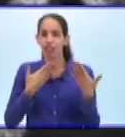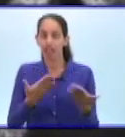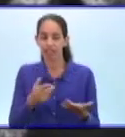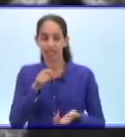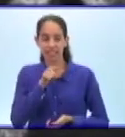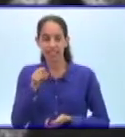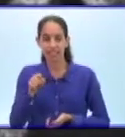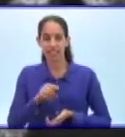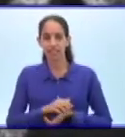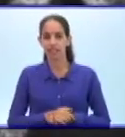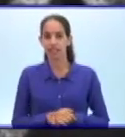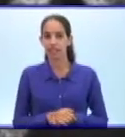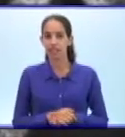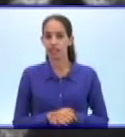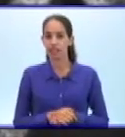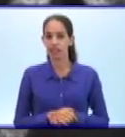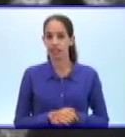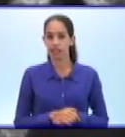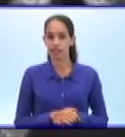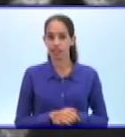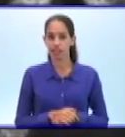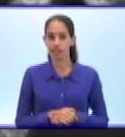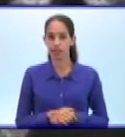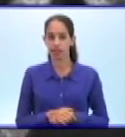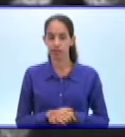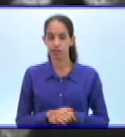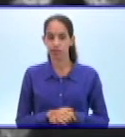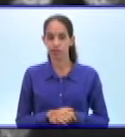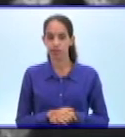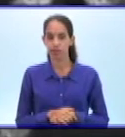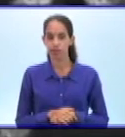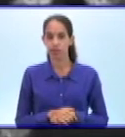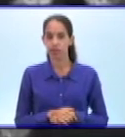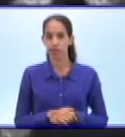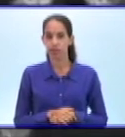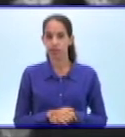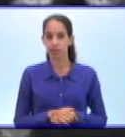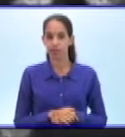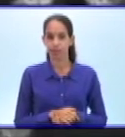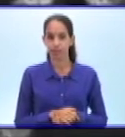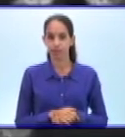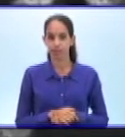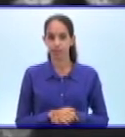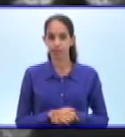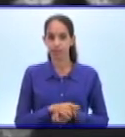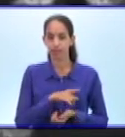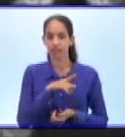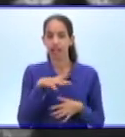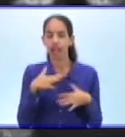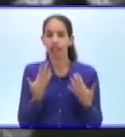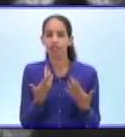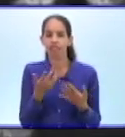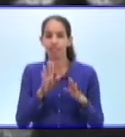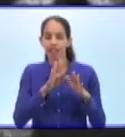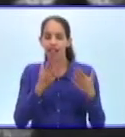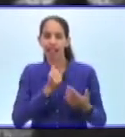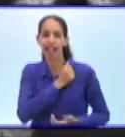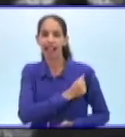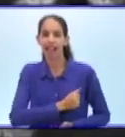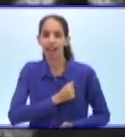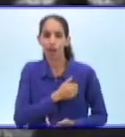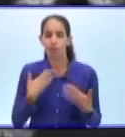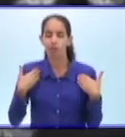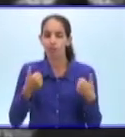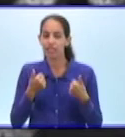Robusto amor en sus entrañas lleva el germen de la fuerza y